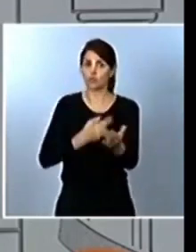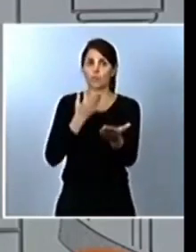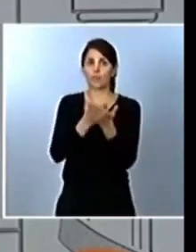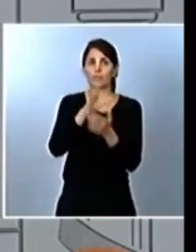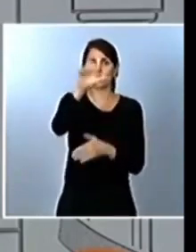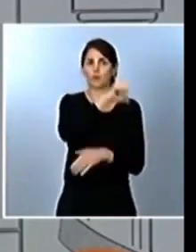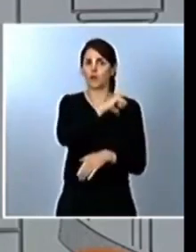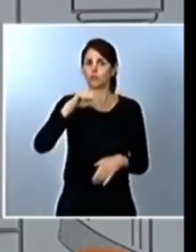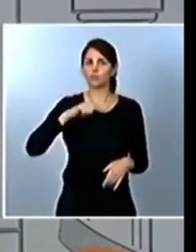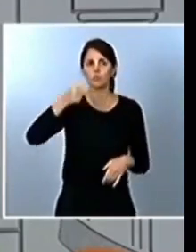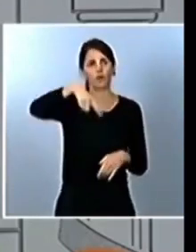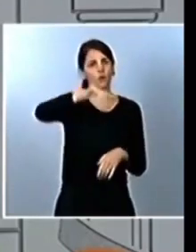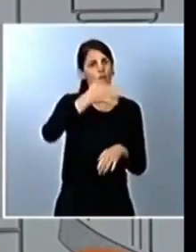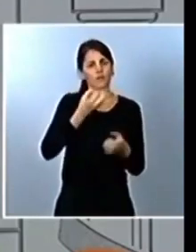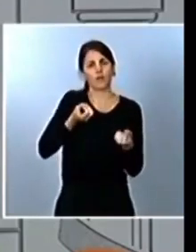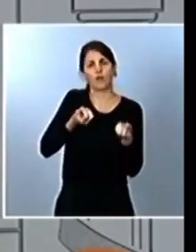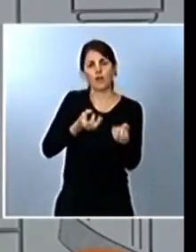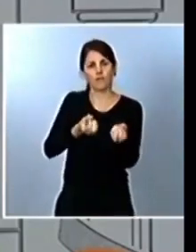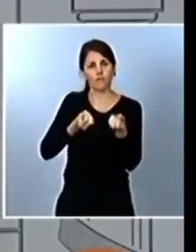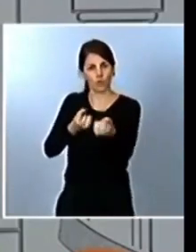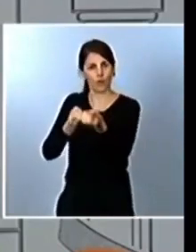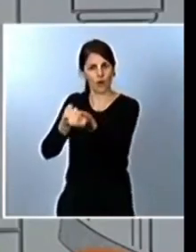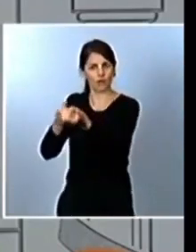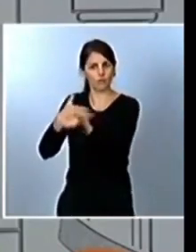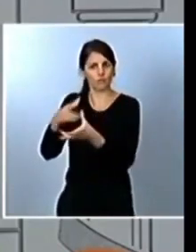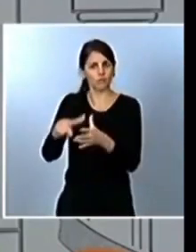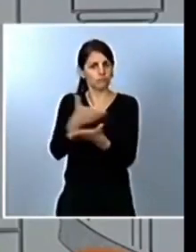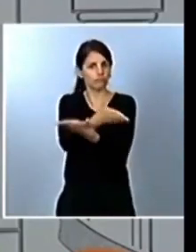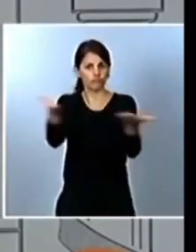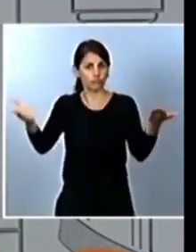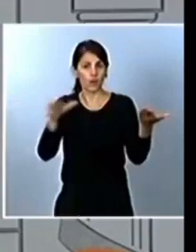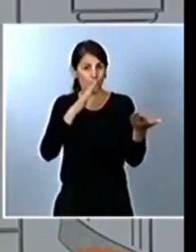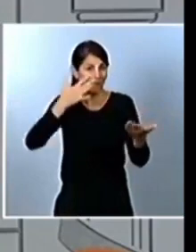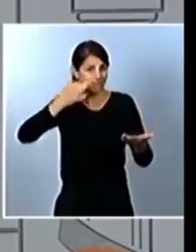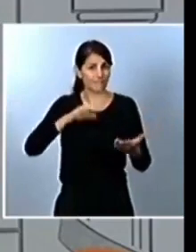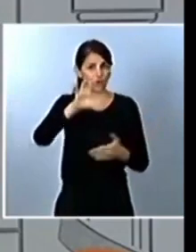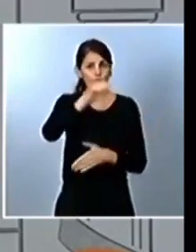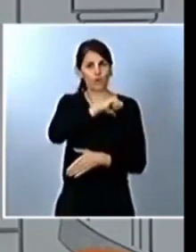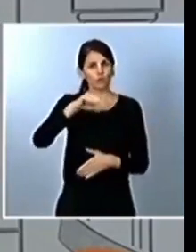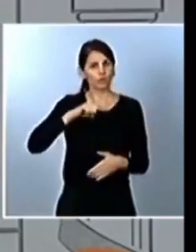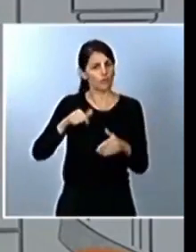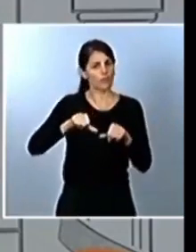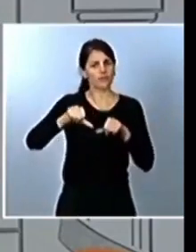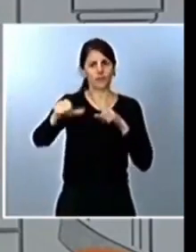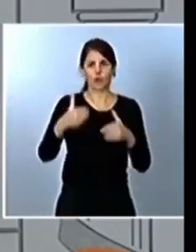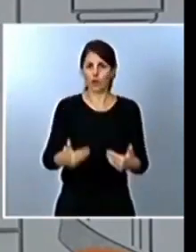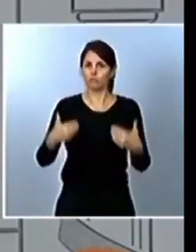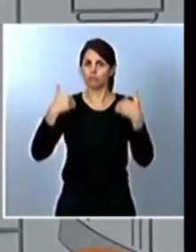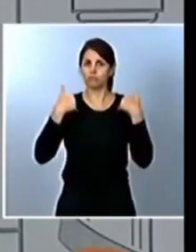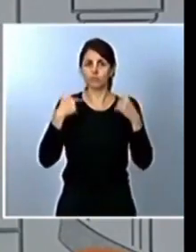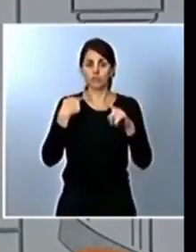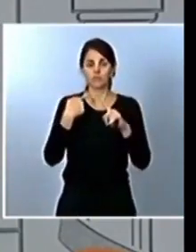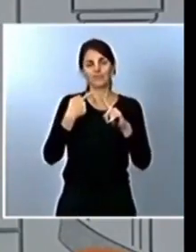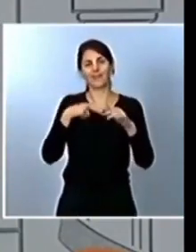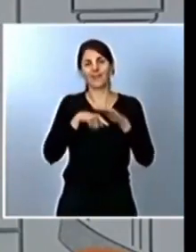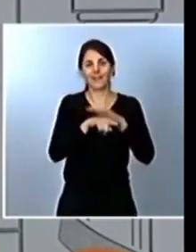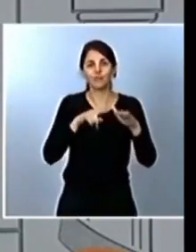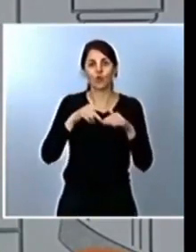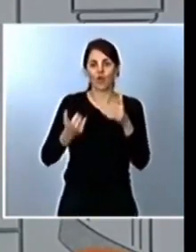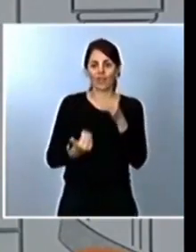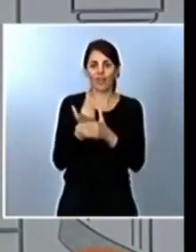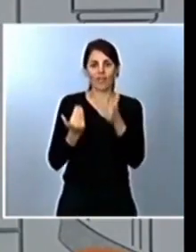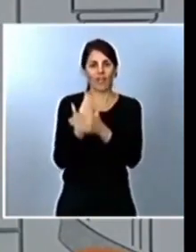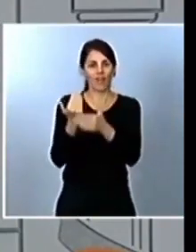ser las autoridades delegadas y, en consecuencia, las que gestionen el día a día de manera mucho más directa este nuevo estado de